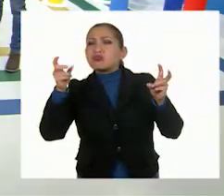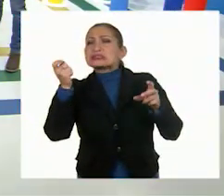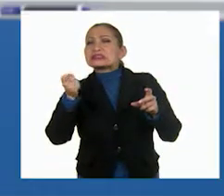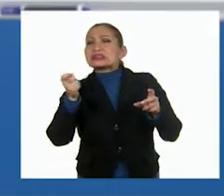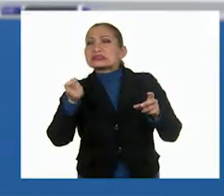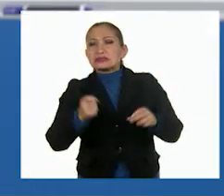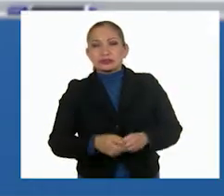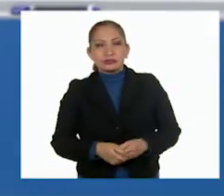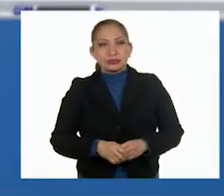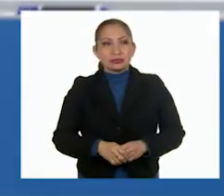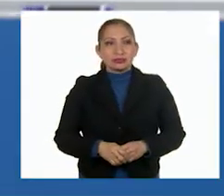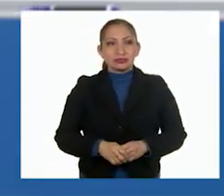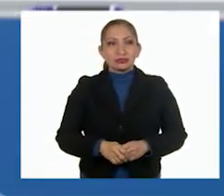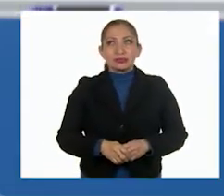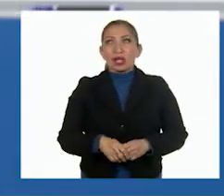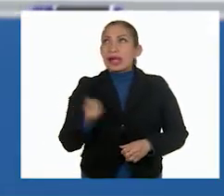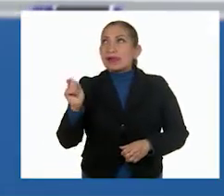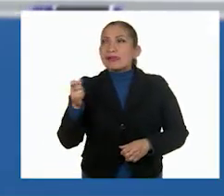Pues,